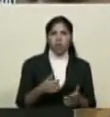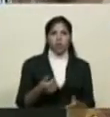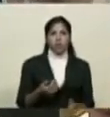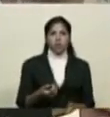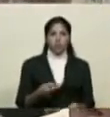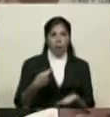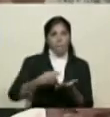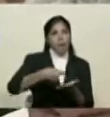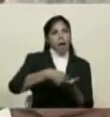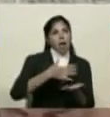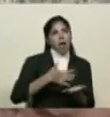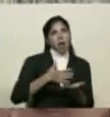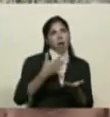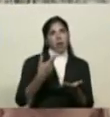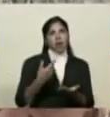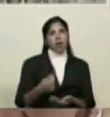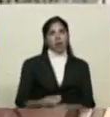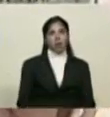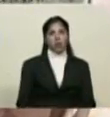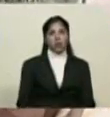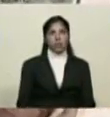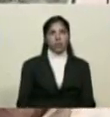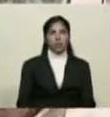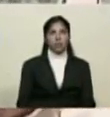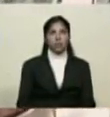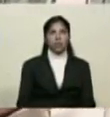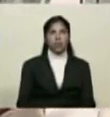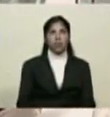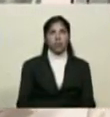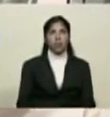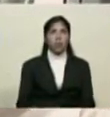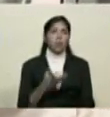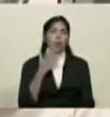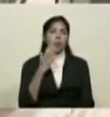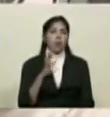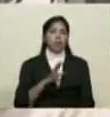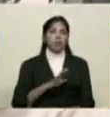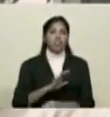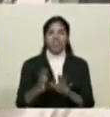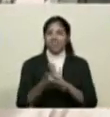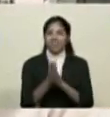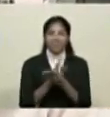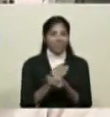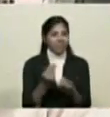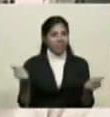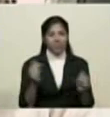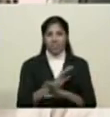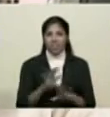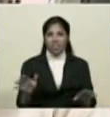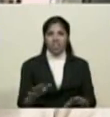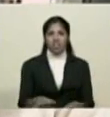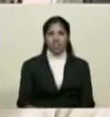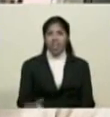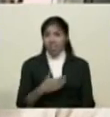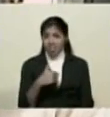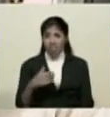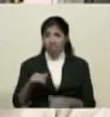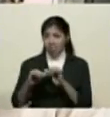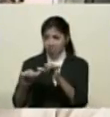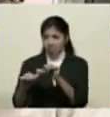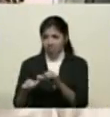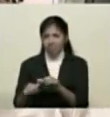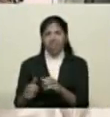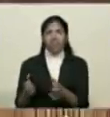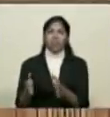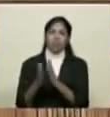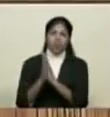¿no?, ese tipo de prácticas, y más bien que los que quieran seguir en esa idea renuncien. Yo los conmino